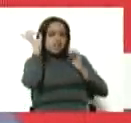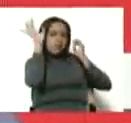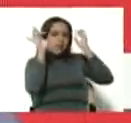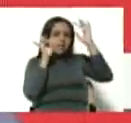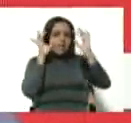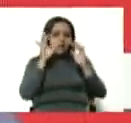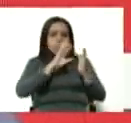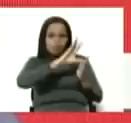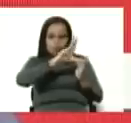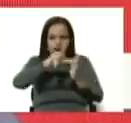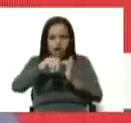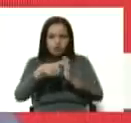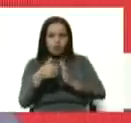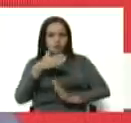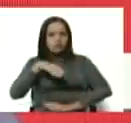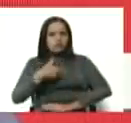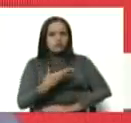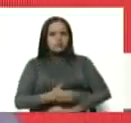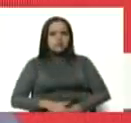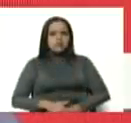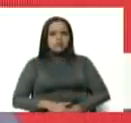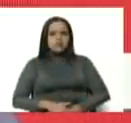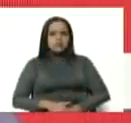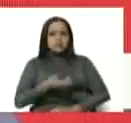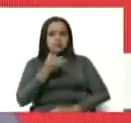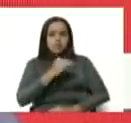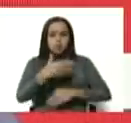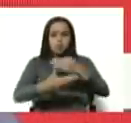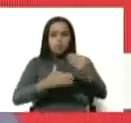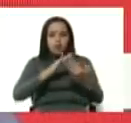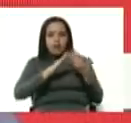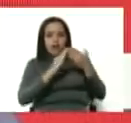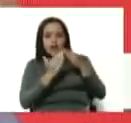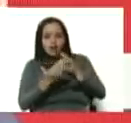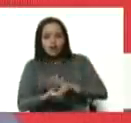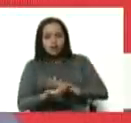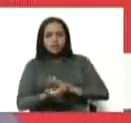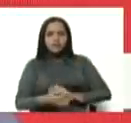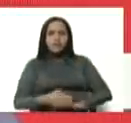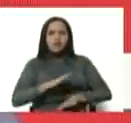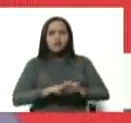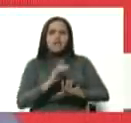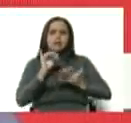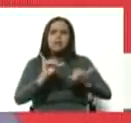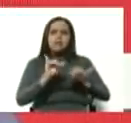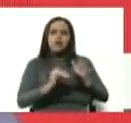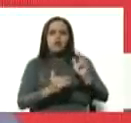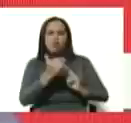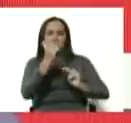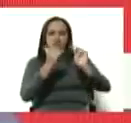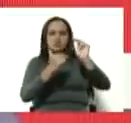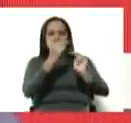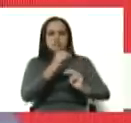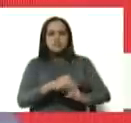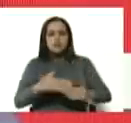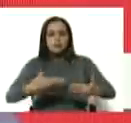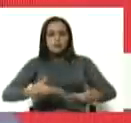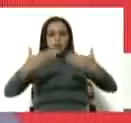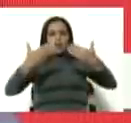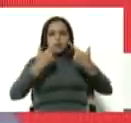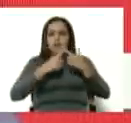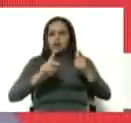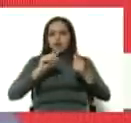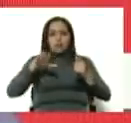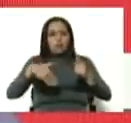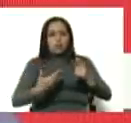para robar se iría cayendo, porque él mismo había construido las murallas. Pero era insostenible,